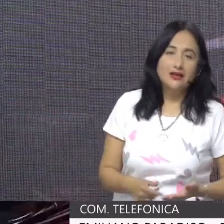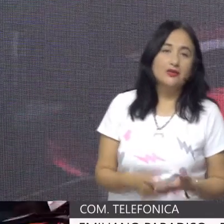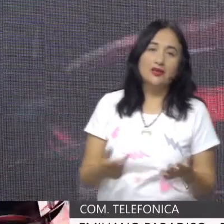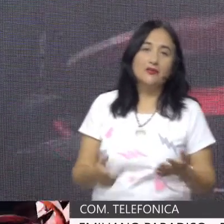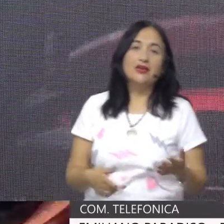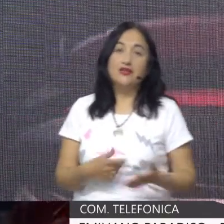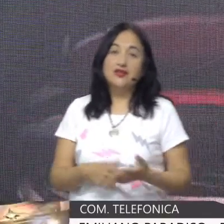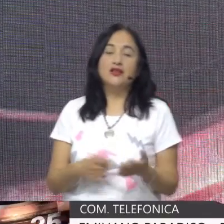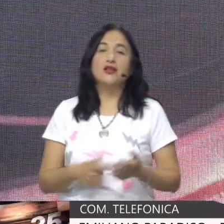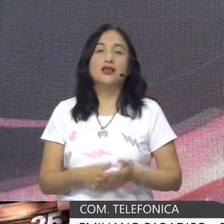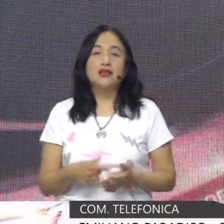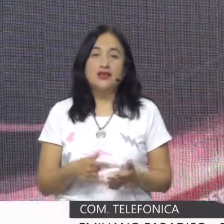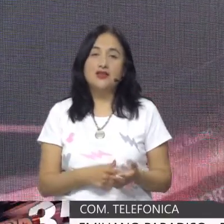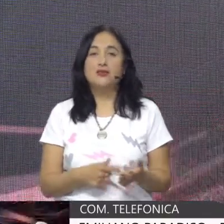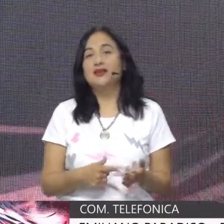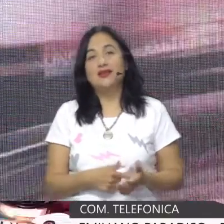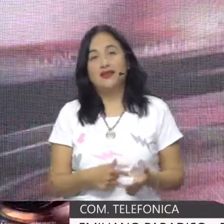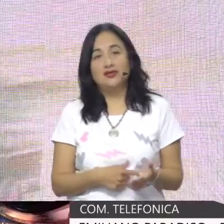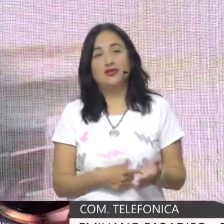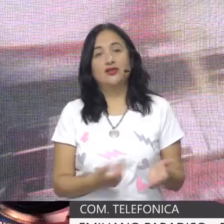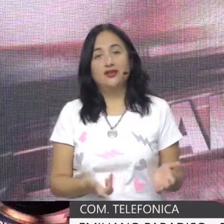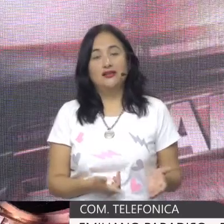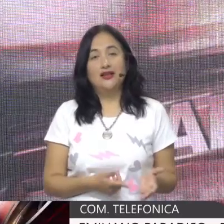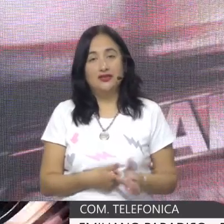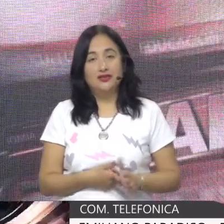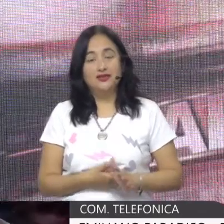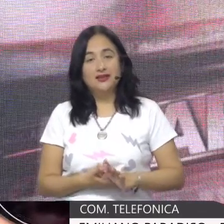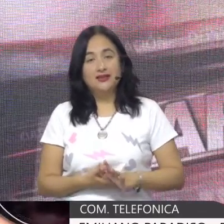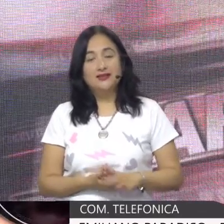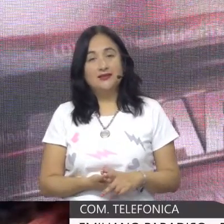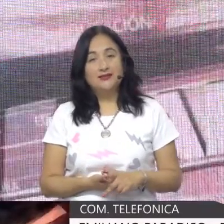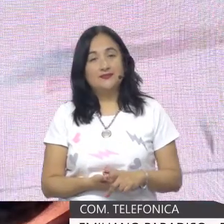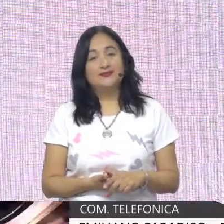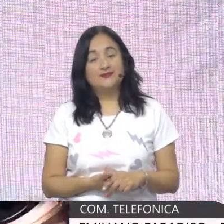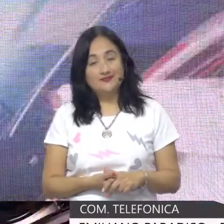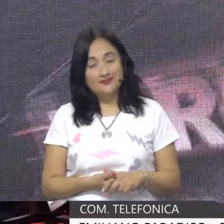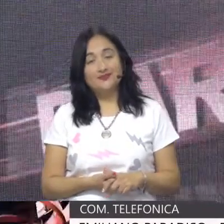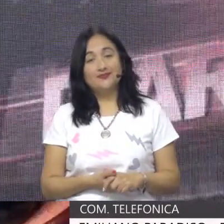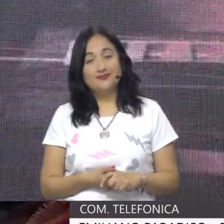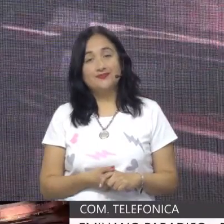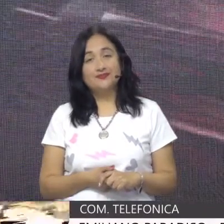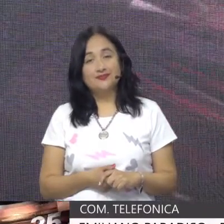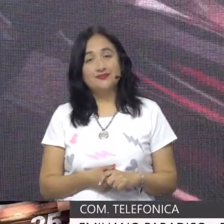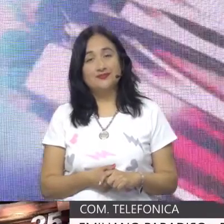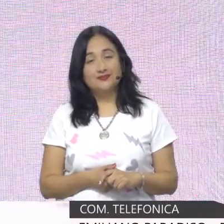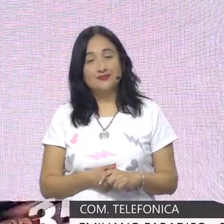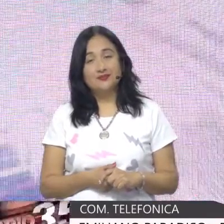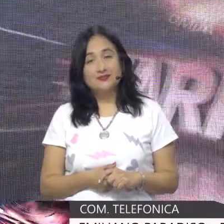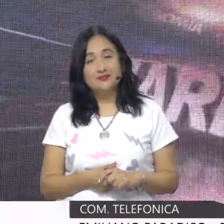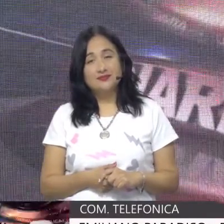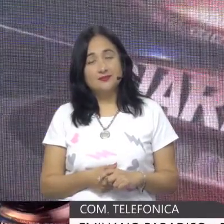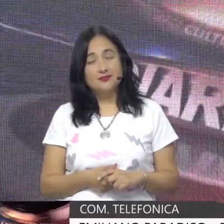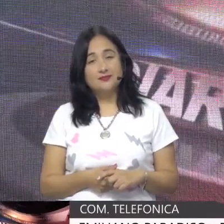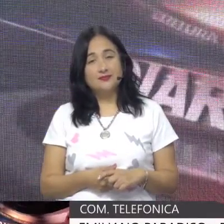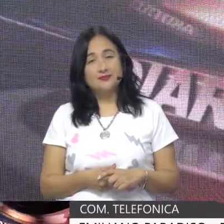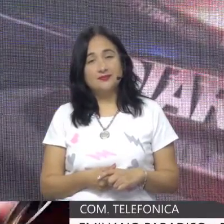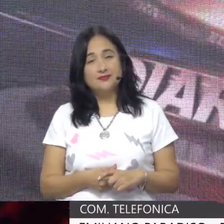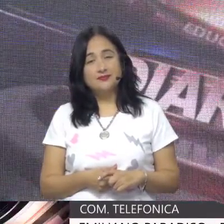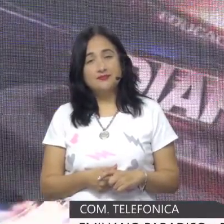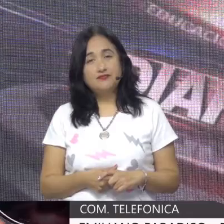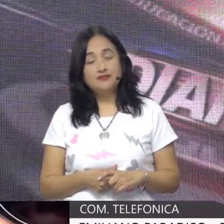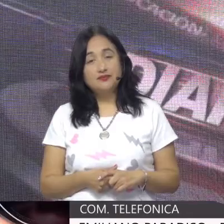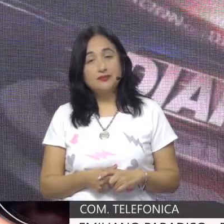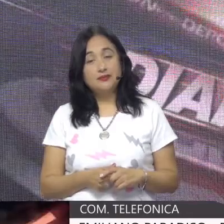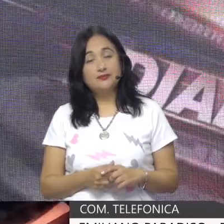celular, digamos, y es más difícil conectarse o mantener datos, ¿no?, en el teléfono? Exactamente, hemos sacado un promedio de cuánto es